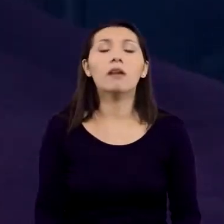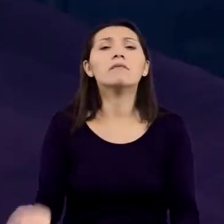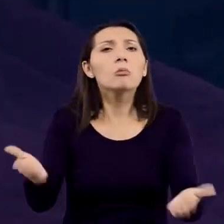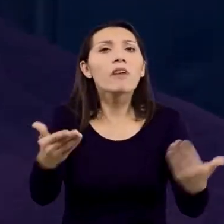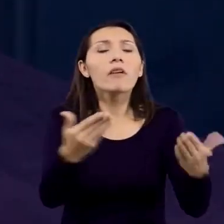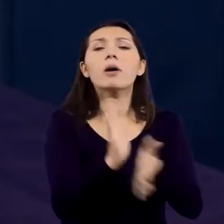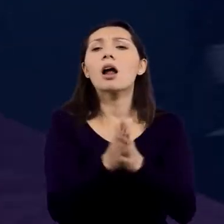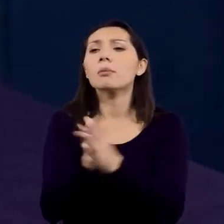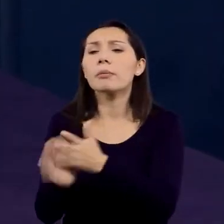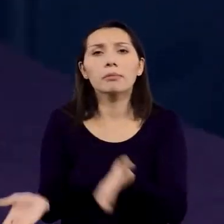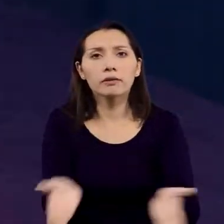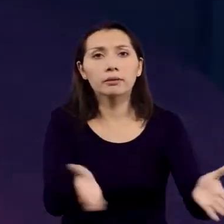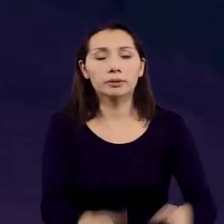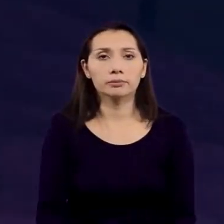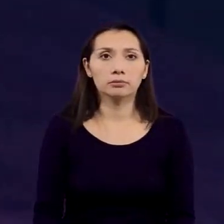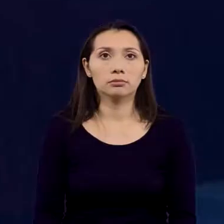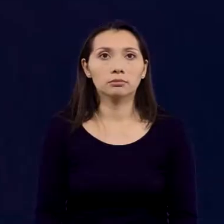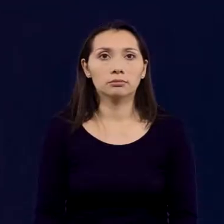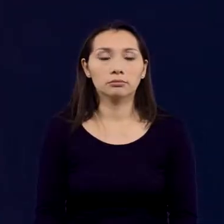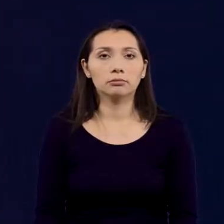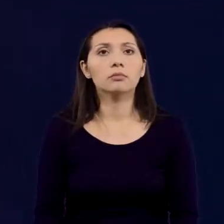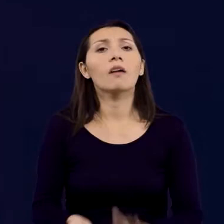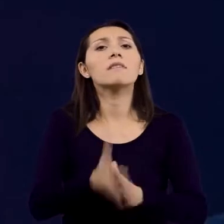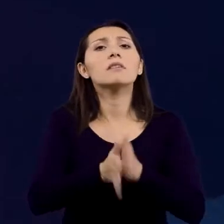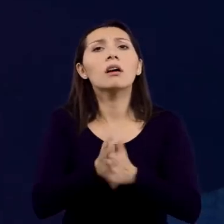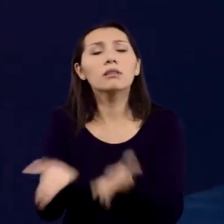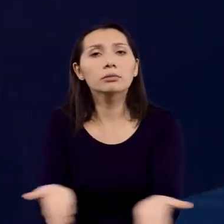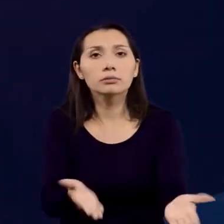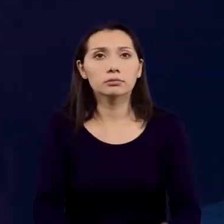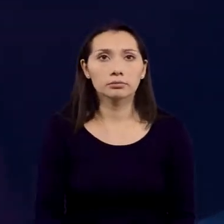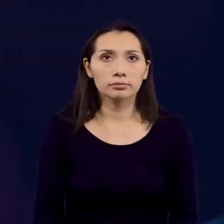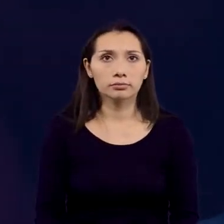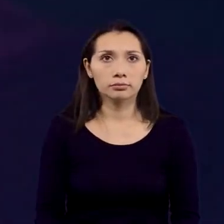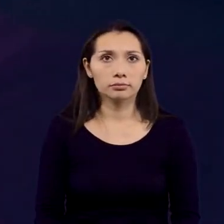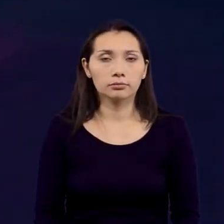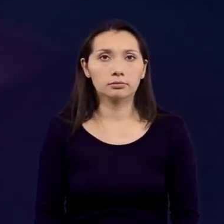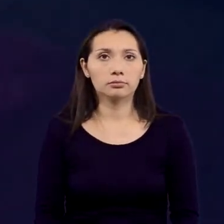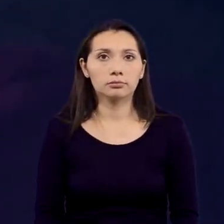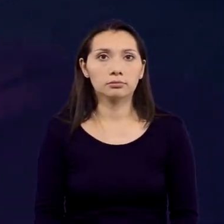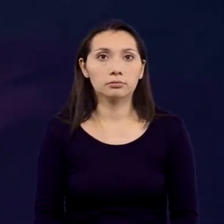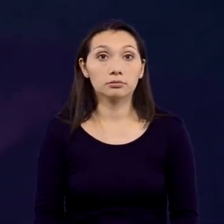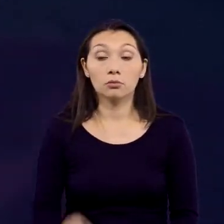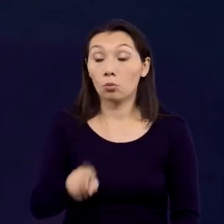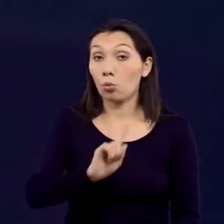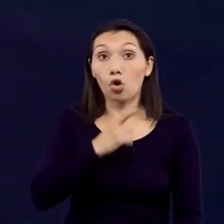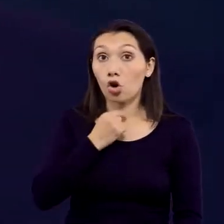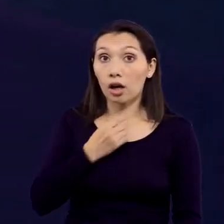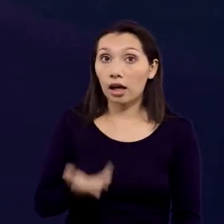vamos, vamos! ¡Círcula, recírcula! ¡Vamos, vamos, vamos, vamos! Se acuestan en los camarotes. Uno quiere.